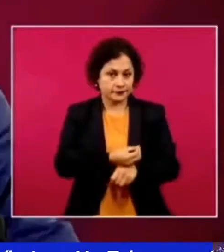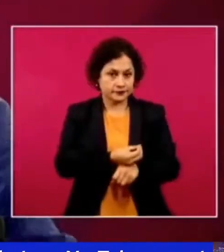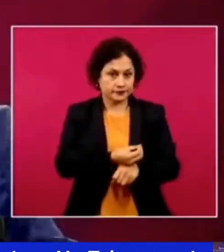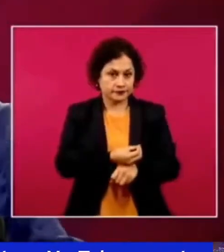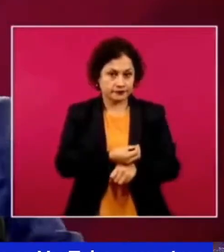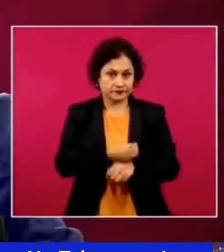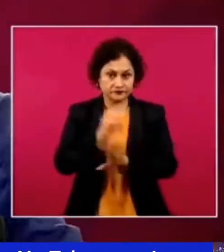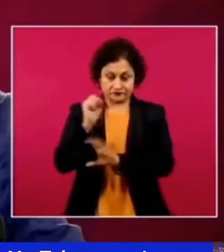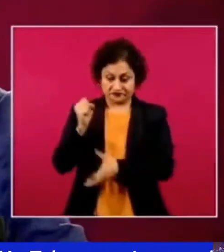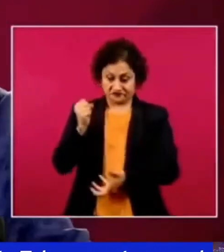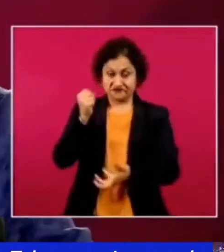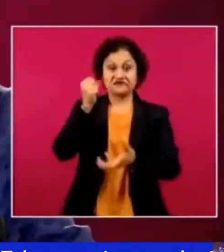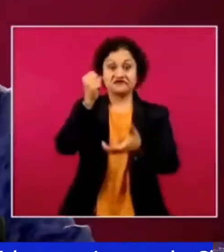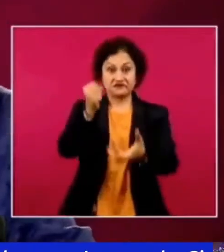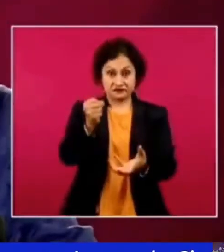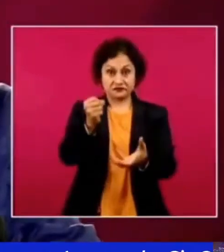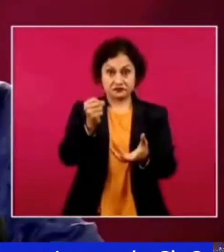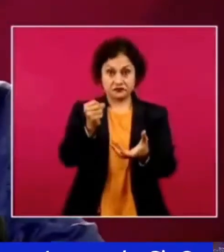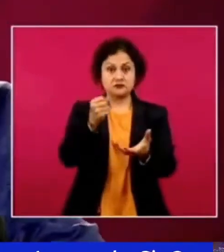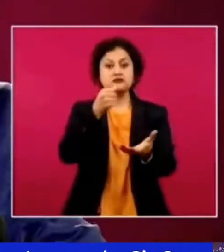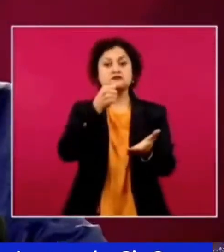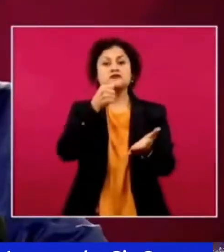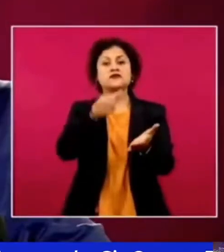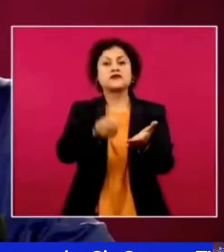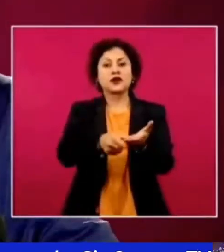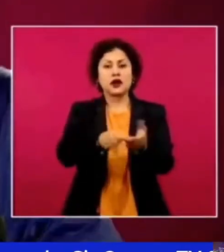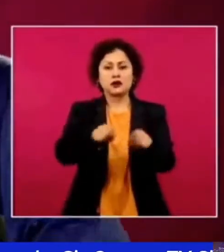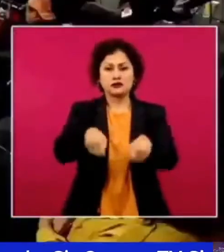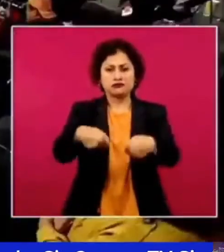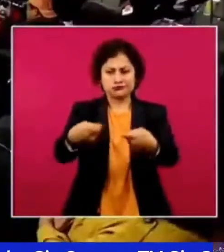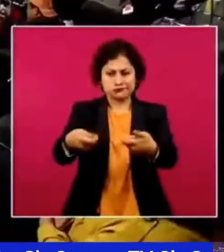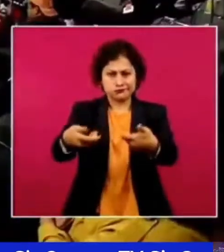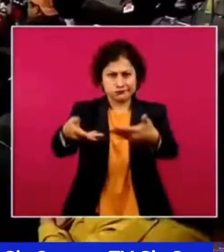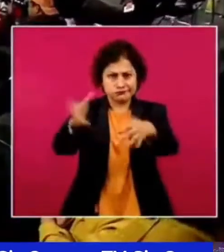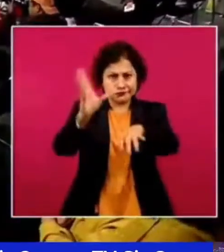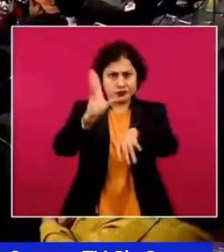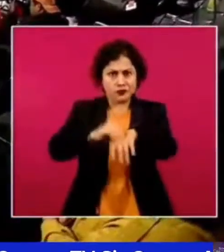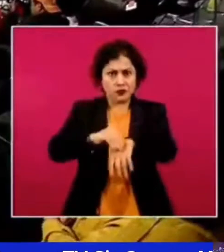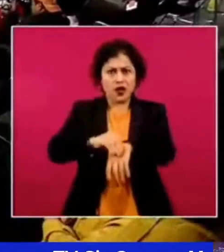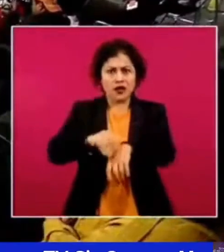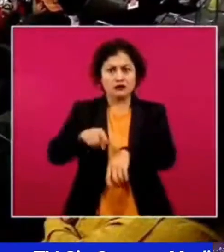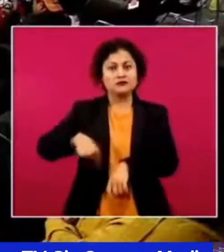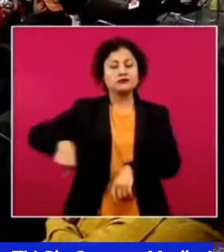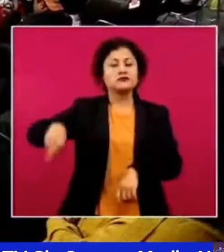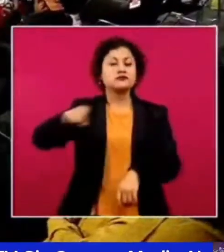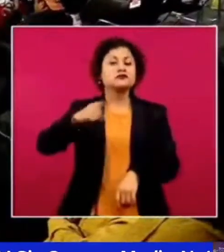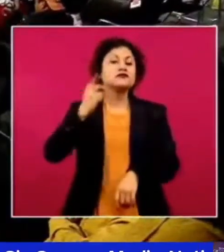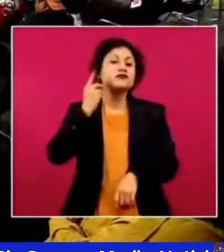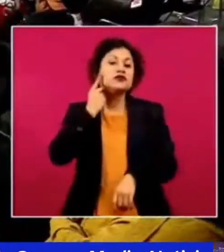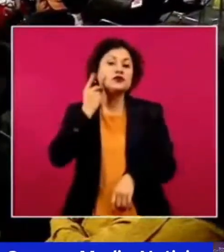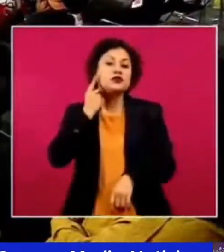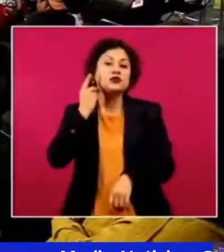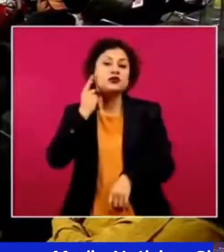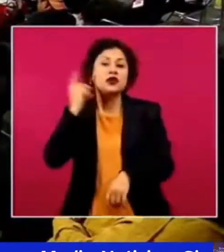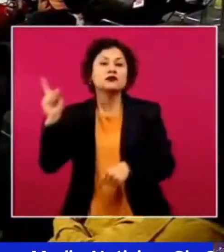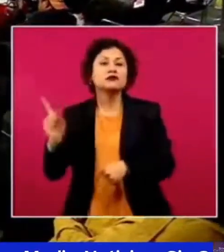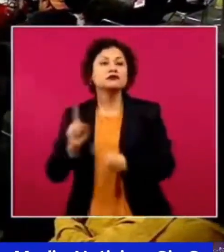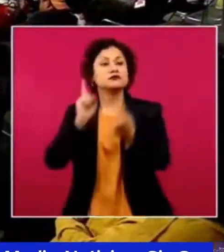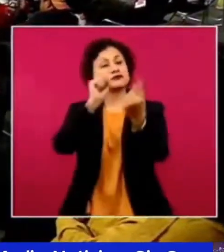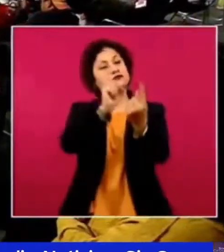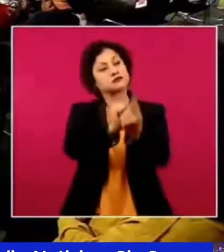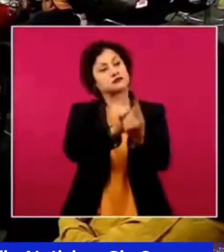Y les entregaban sus oficios de autorización. Iban los legisladores con los presidentes municipales, con los